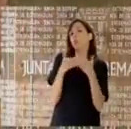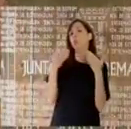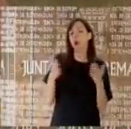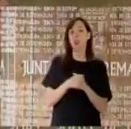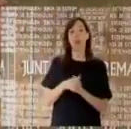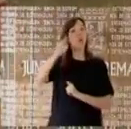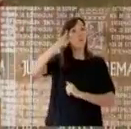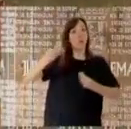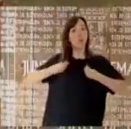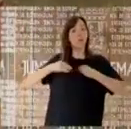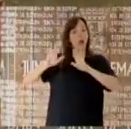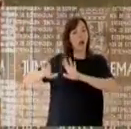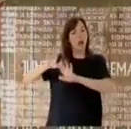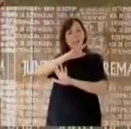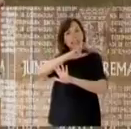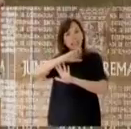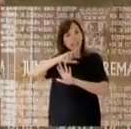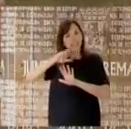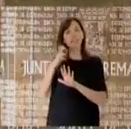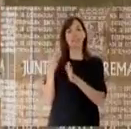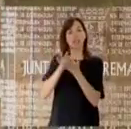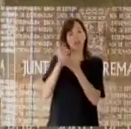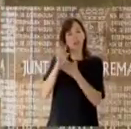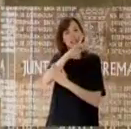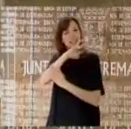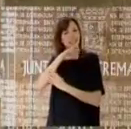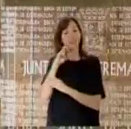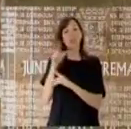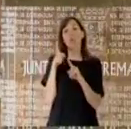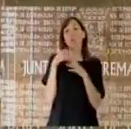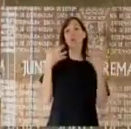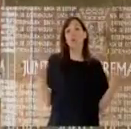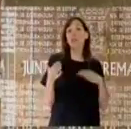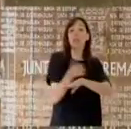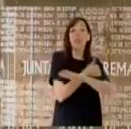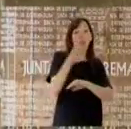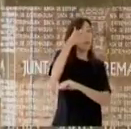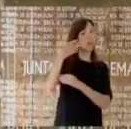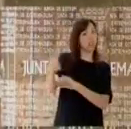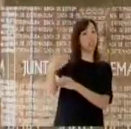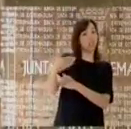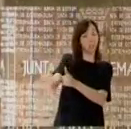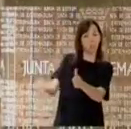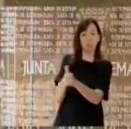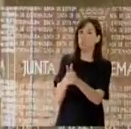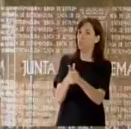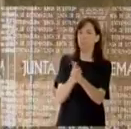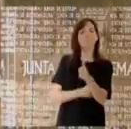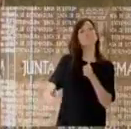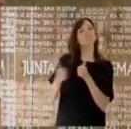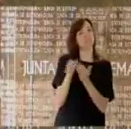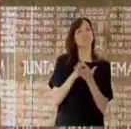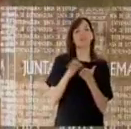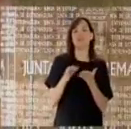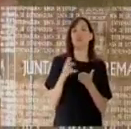el mantenimiento y el fortalecimiento de los servicios en los pueblos para que los ciudadanos de los pueblos no sean ciudadanos de segunda y tengan, por tanto, los mismos servicios asegurados